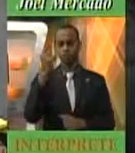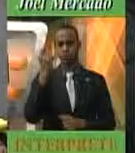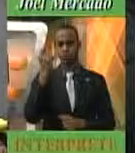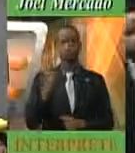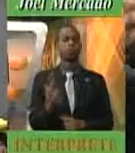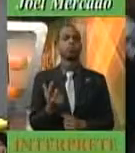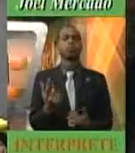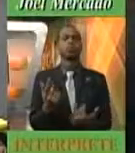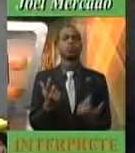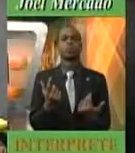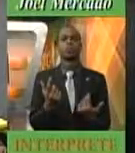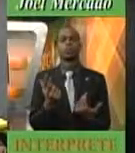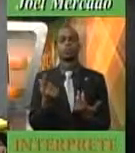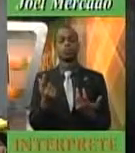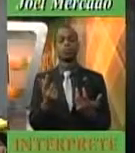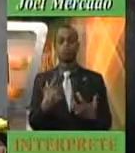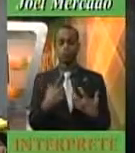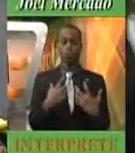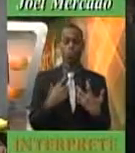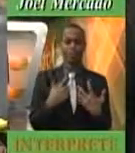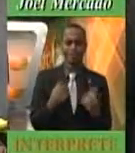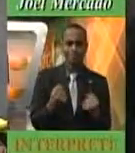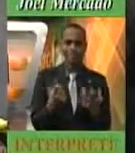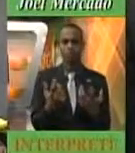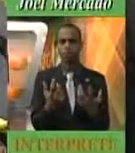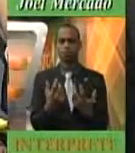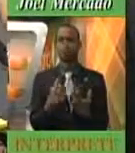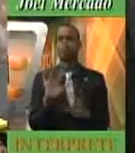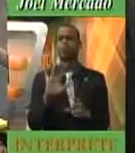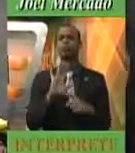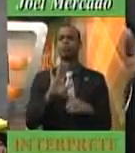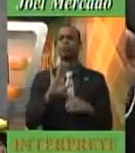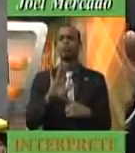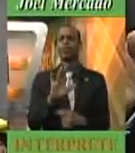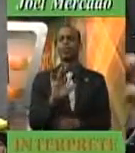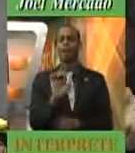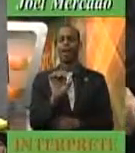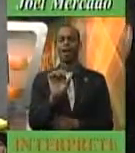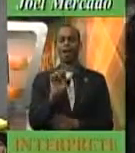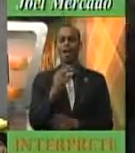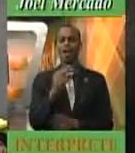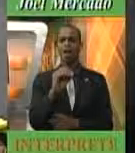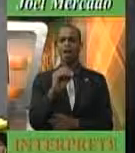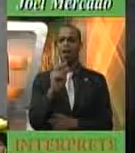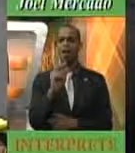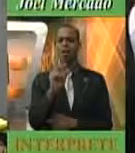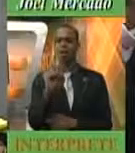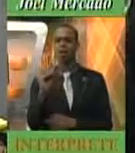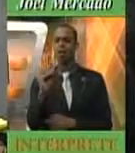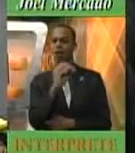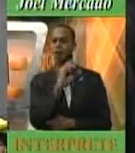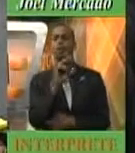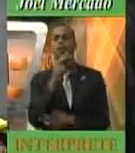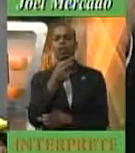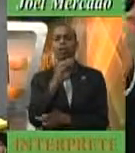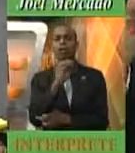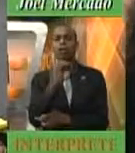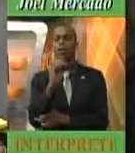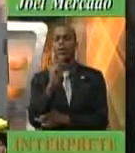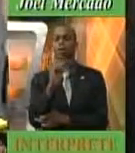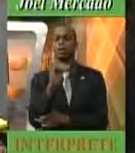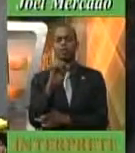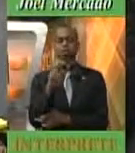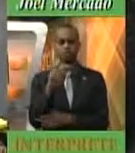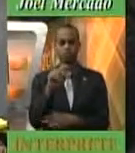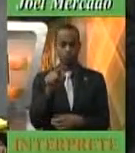puedes, entre el coraje, o sea, lo de Hawking, por ejemplo, tú dices, entre el coraje y el